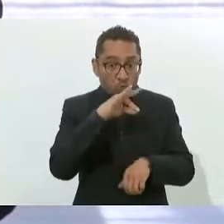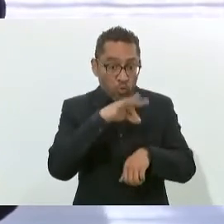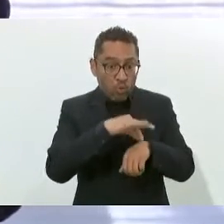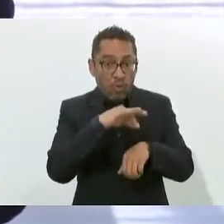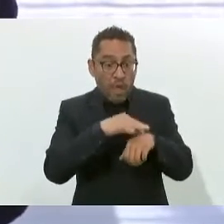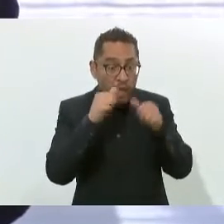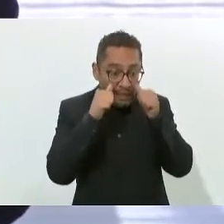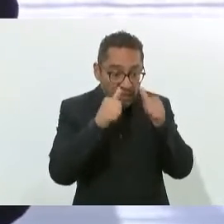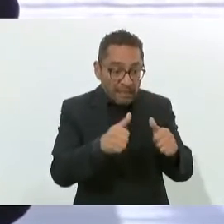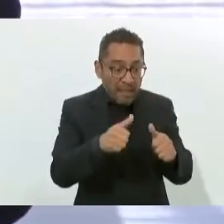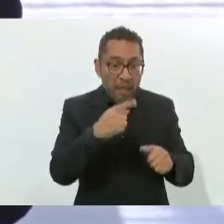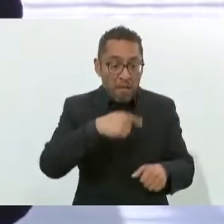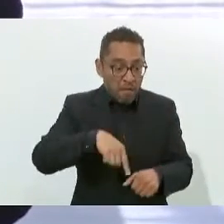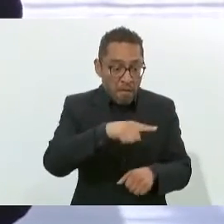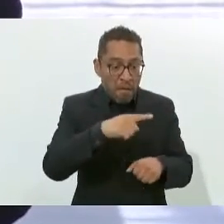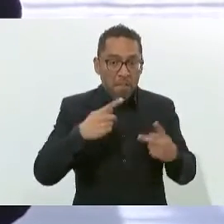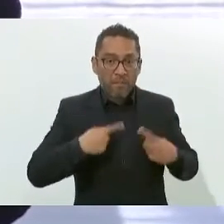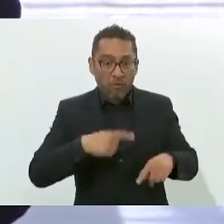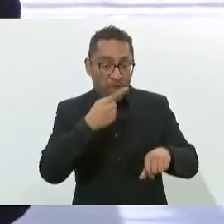atender enfermos COVID.